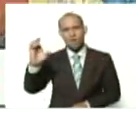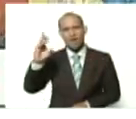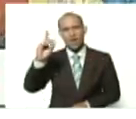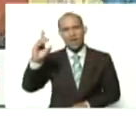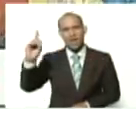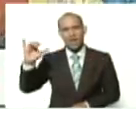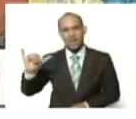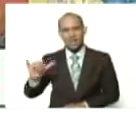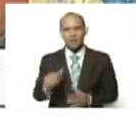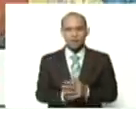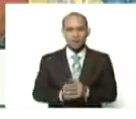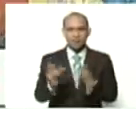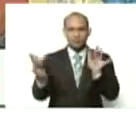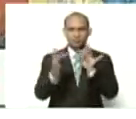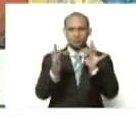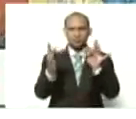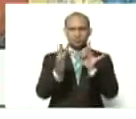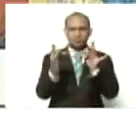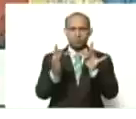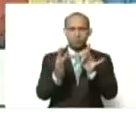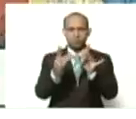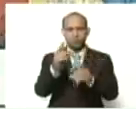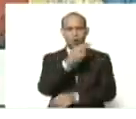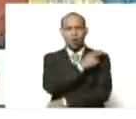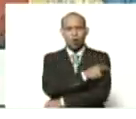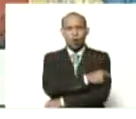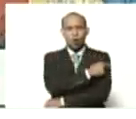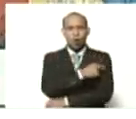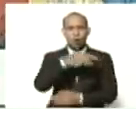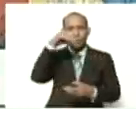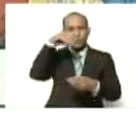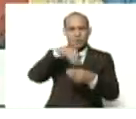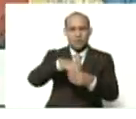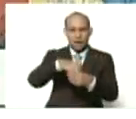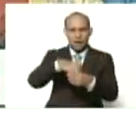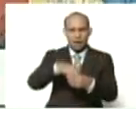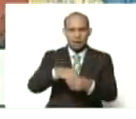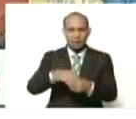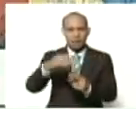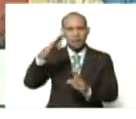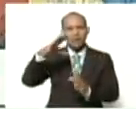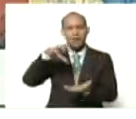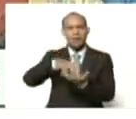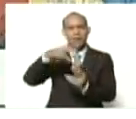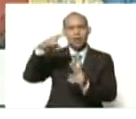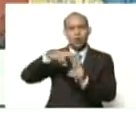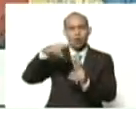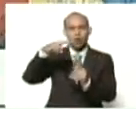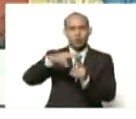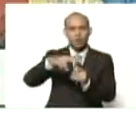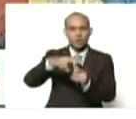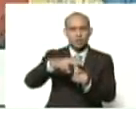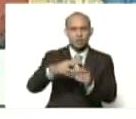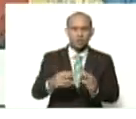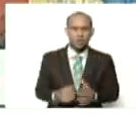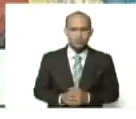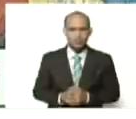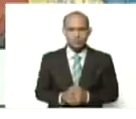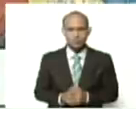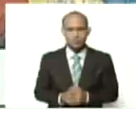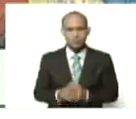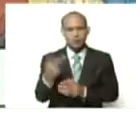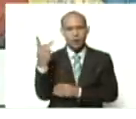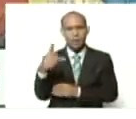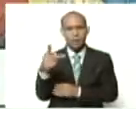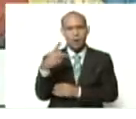desde el pabellón central del Hospital Oncológico del Estado Táchira, en la Avenida Las Flores,